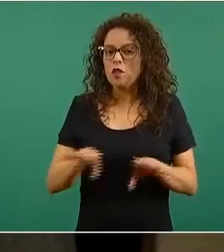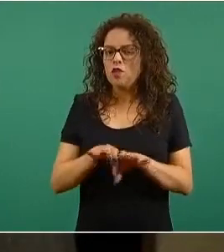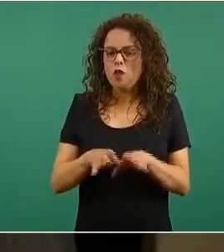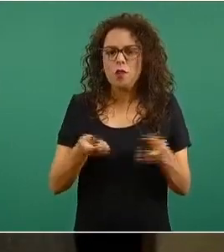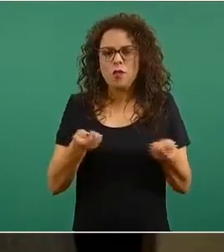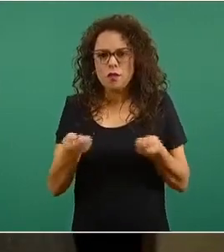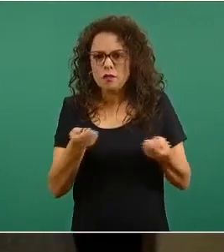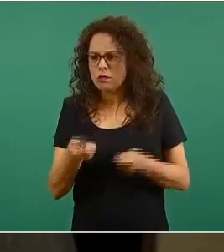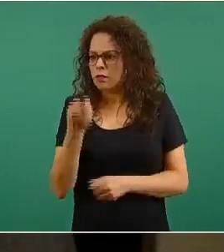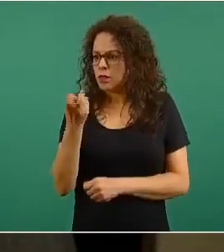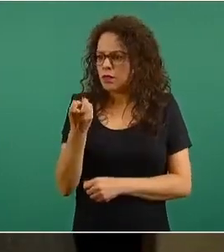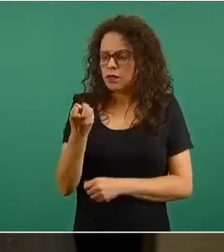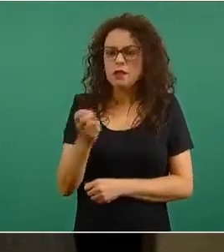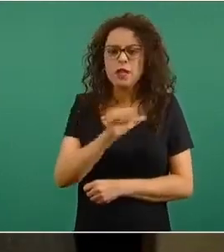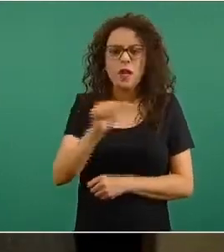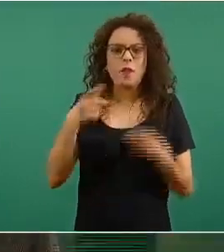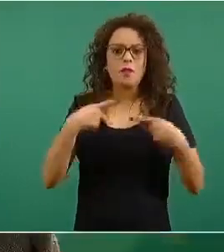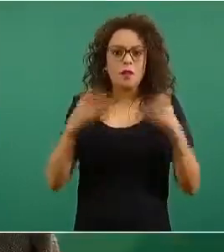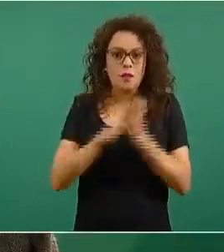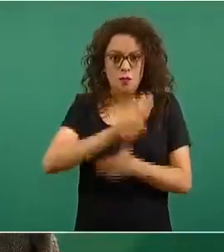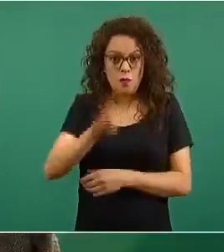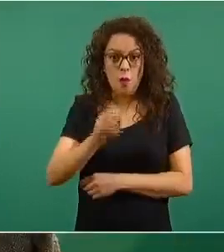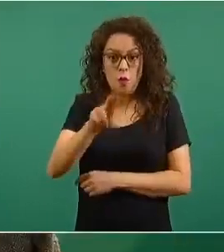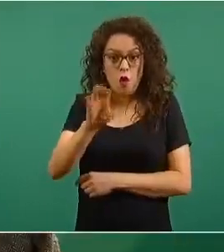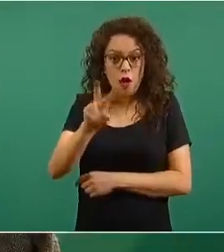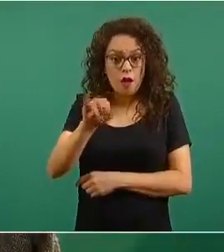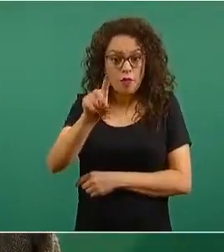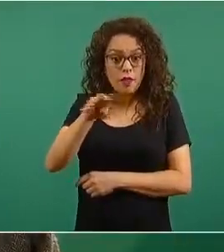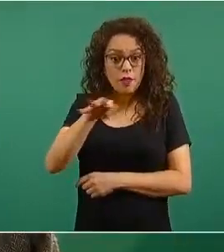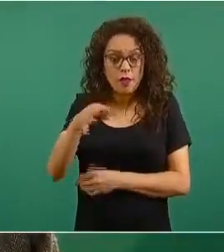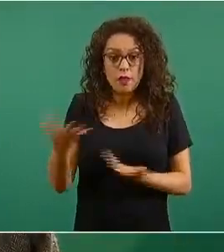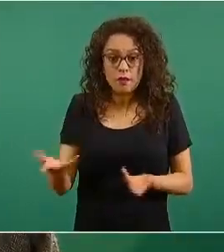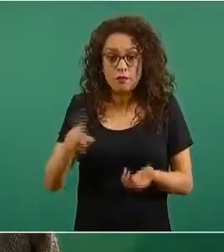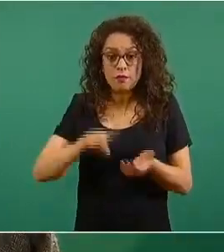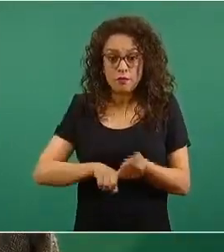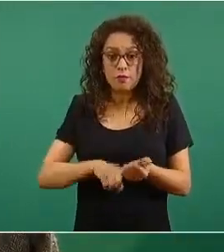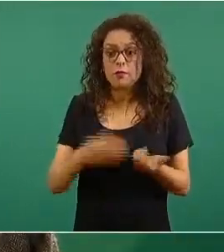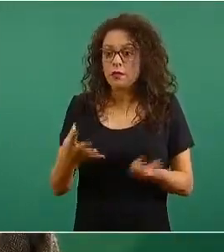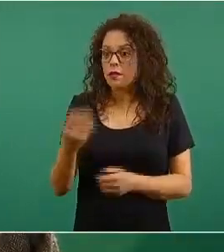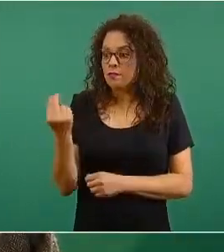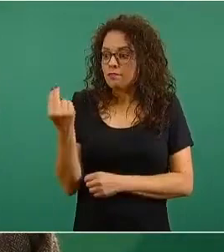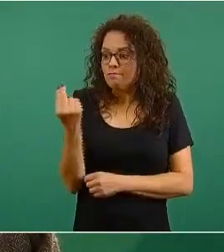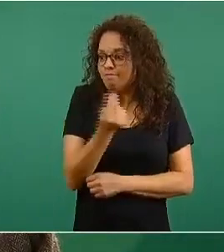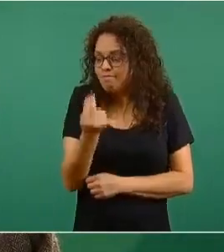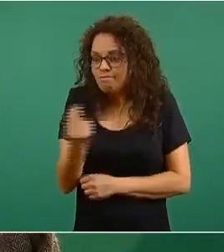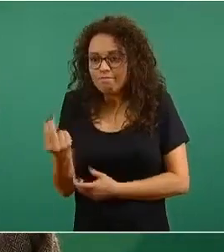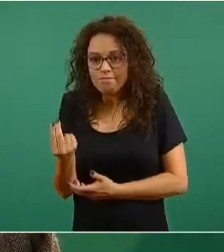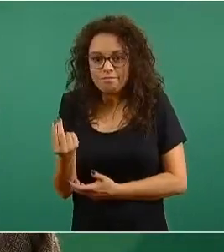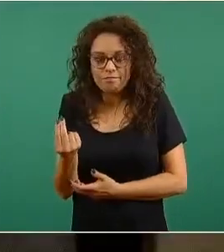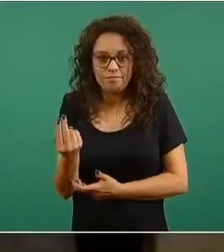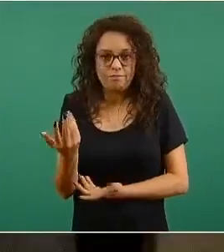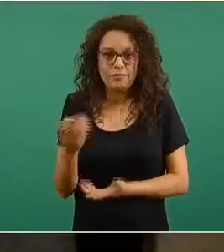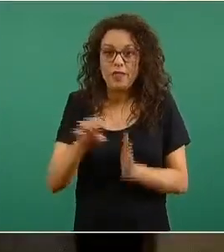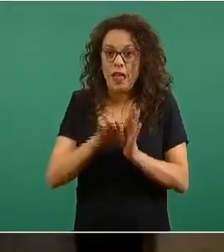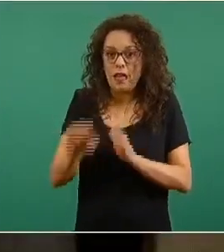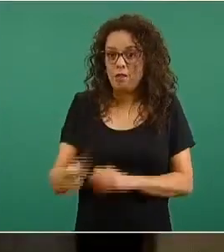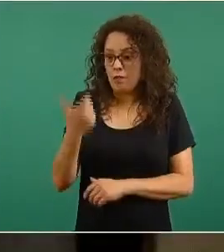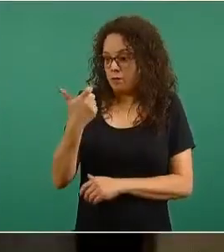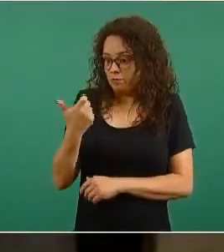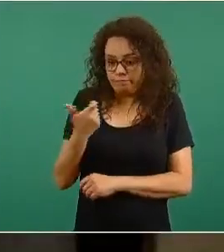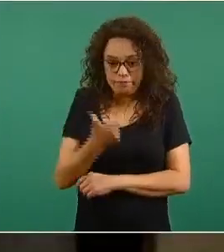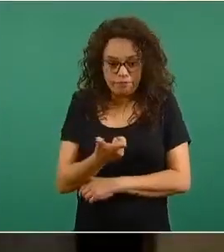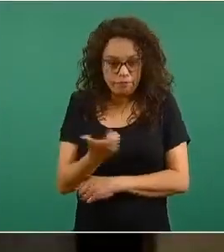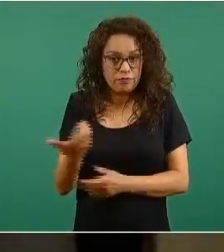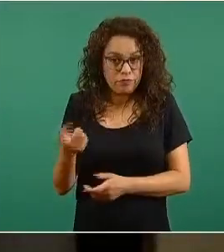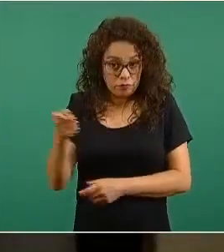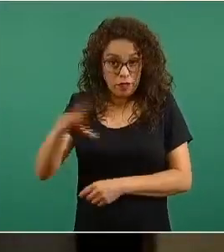final dice que ante un aumento súbito de la necesidad de servicios financieros, se pensaría en algo. Entonces, quiero saber si se tiene